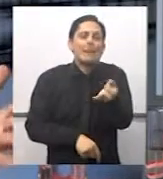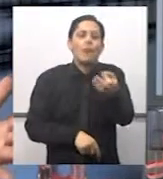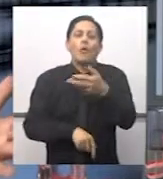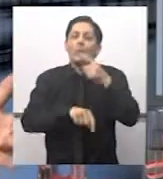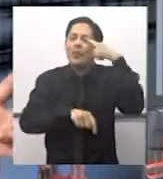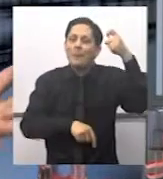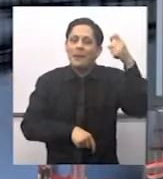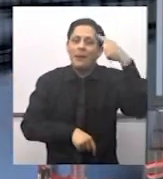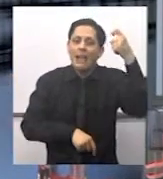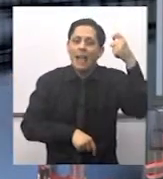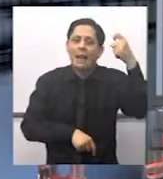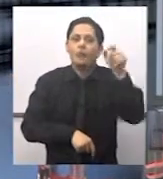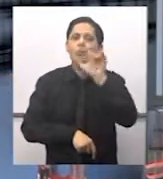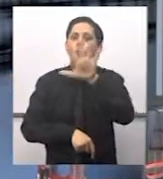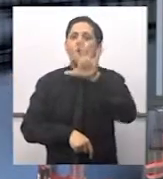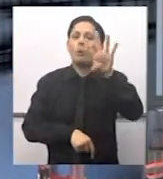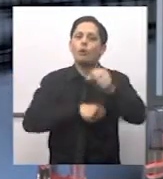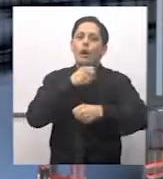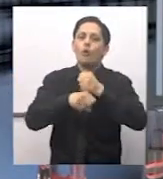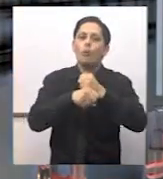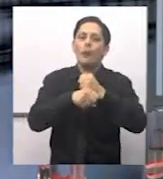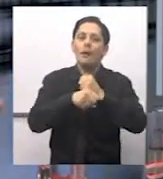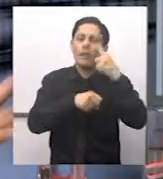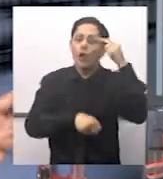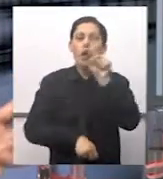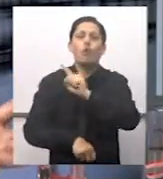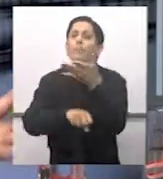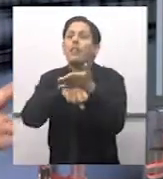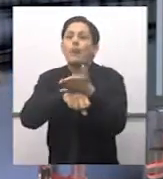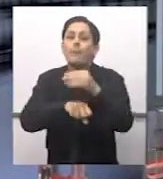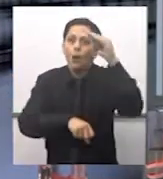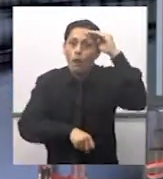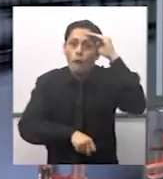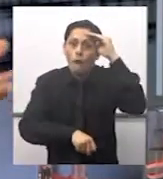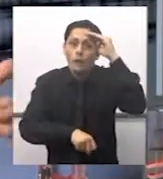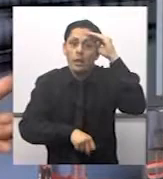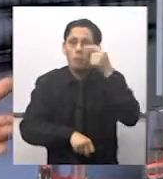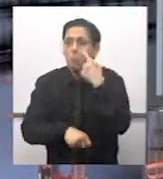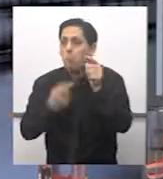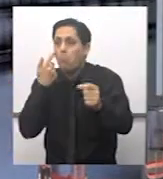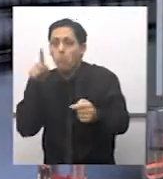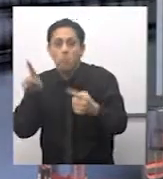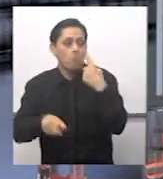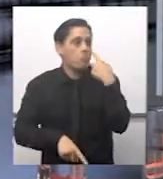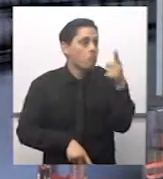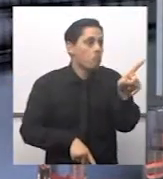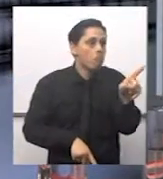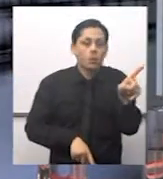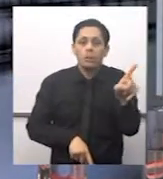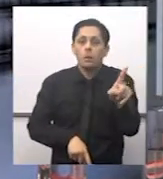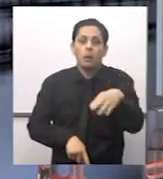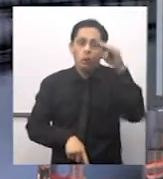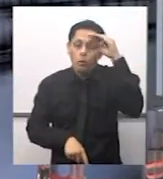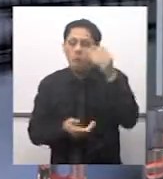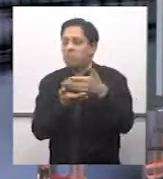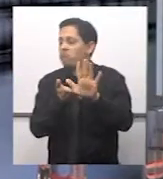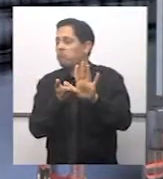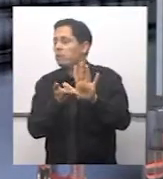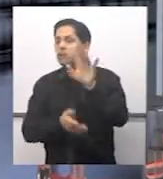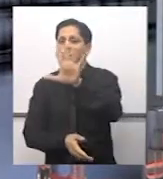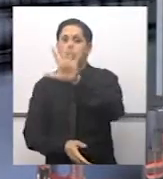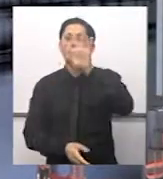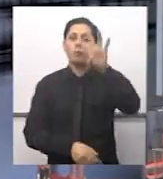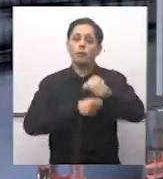por 54 años no han creído. No pido que confíen porque no nos conocemos tanto y no han confiado